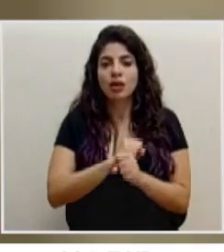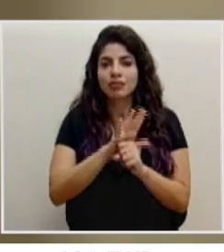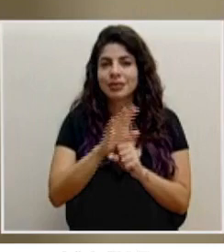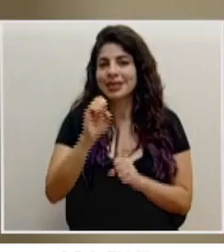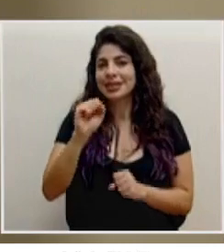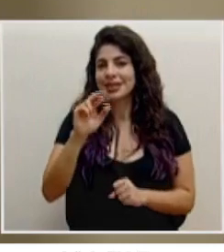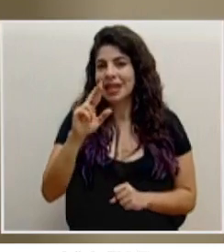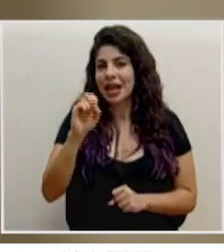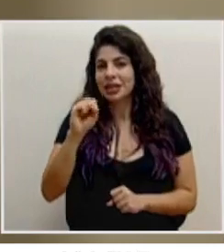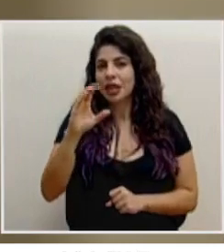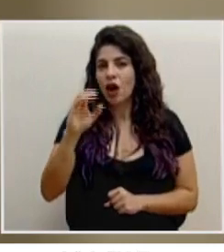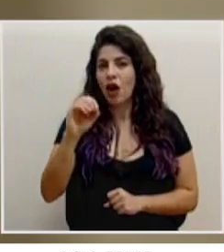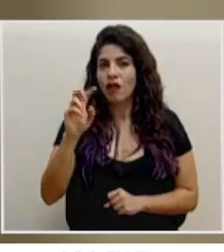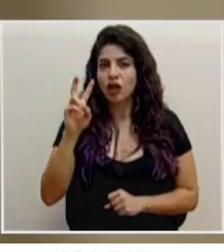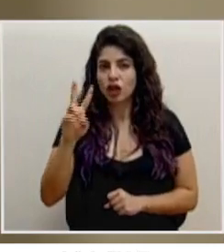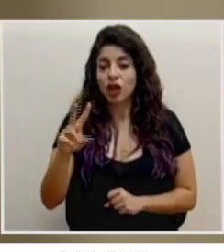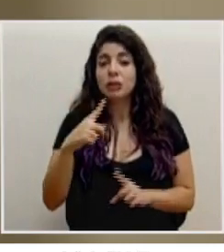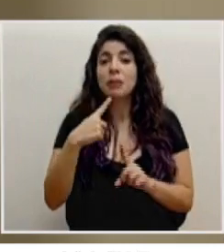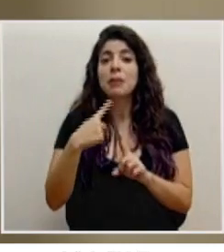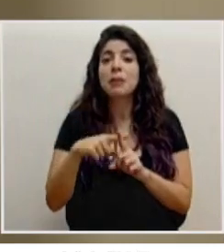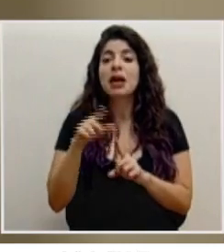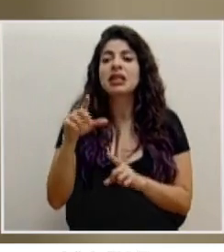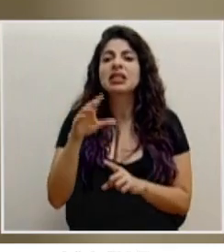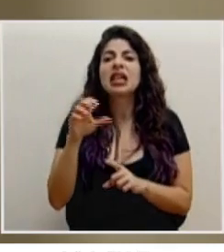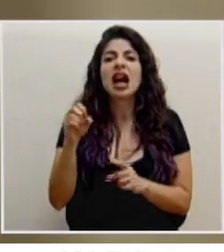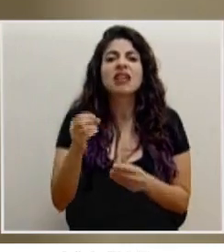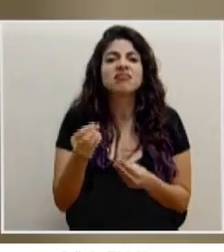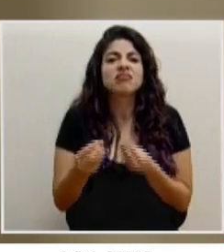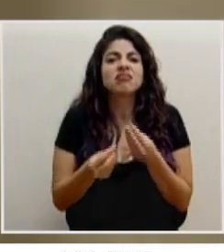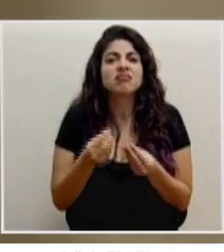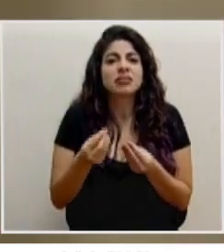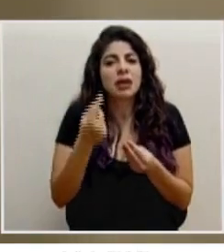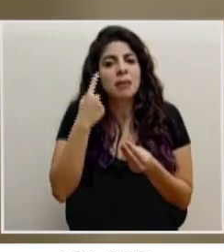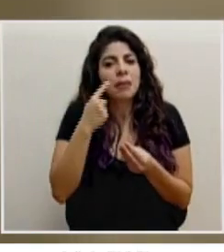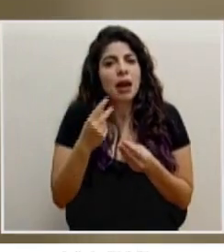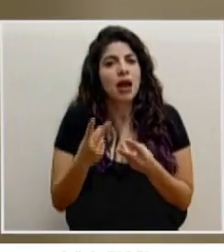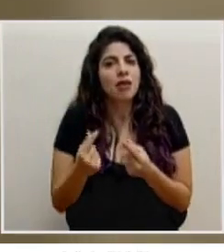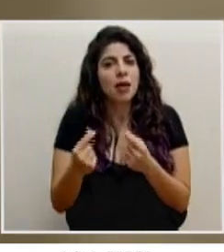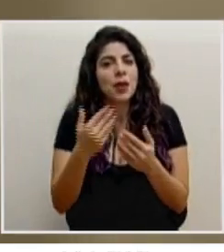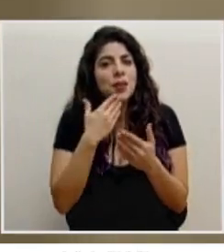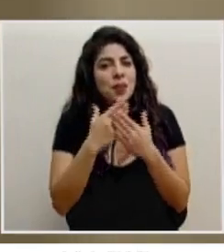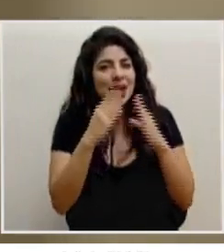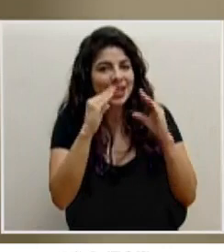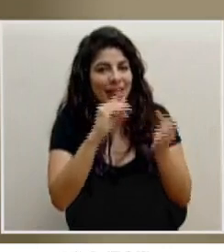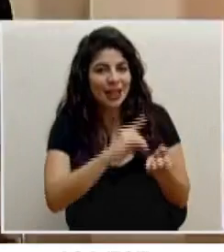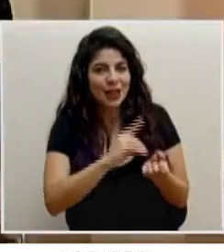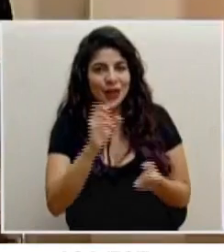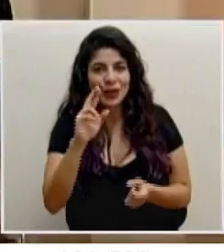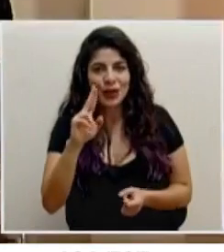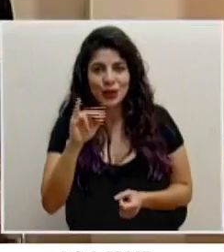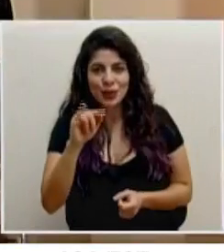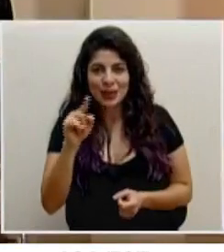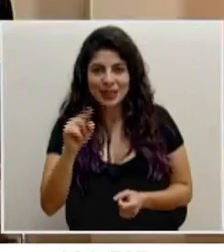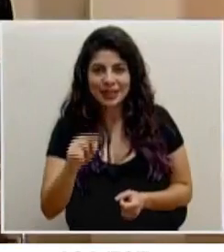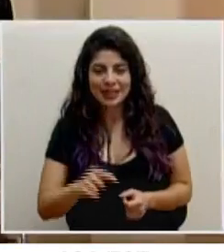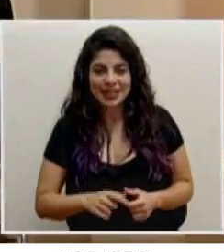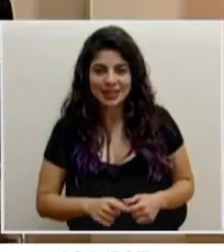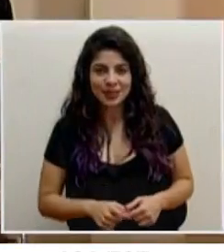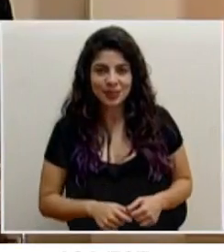el detalle de acciones que implementará la Caja para esta aceleración. Muy buenas tardes, doctor Ruiz.